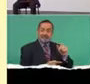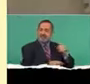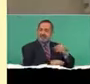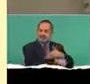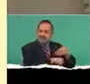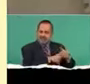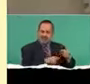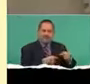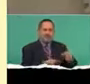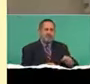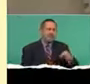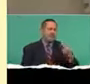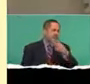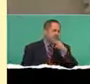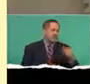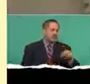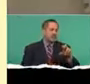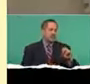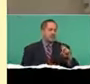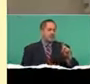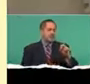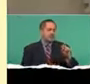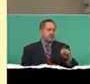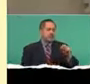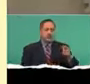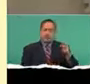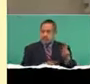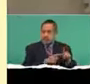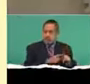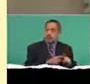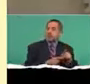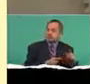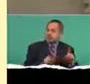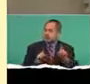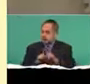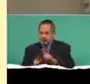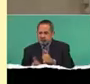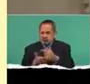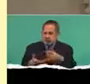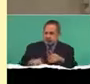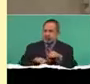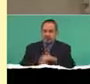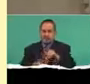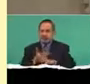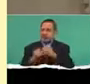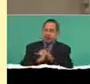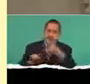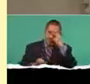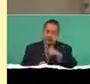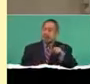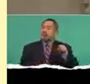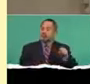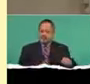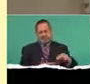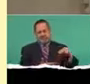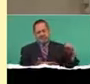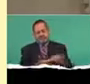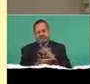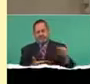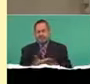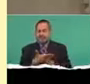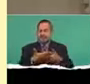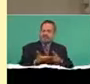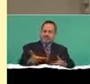papel transformador en la lucha de México por su independencia al firmar el Tratado de